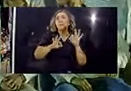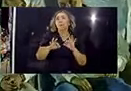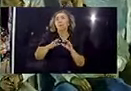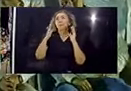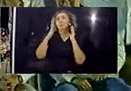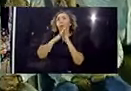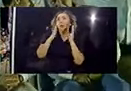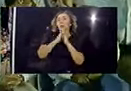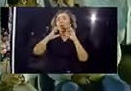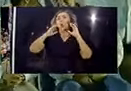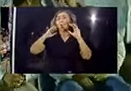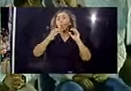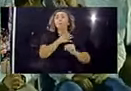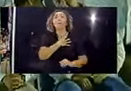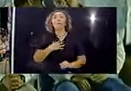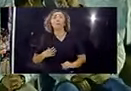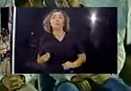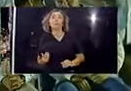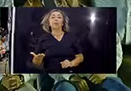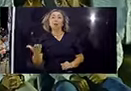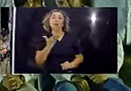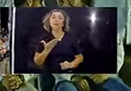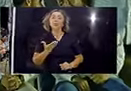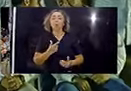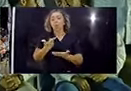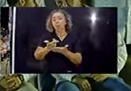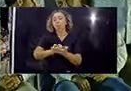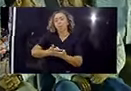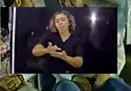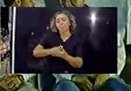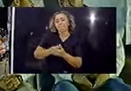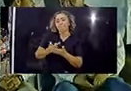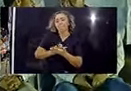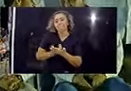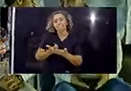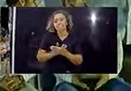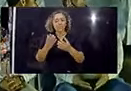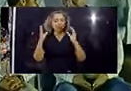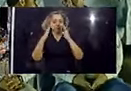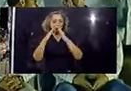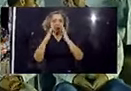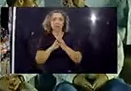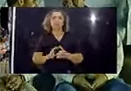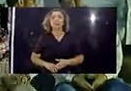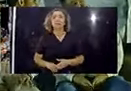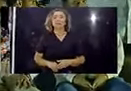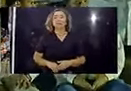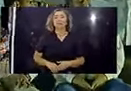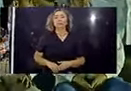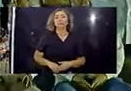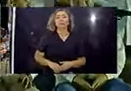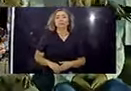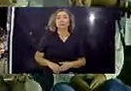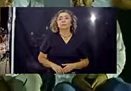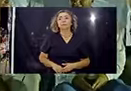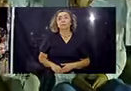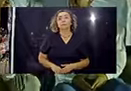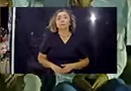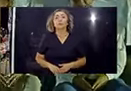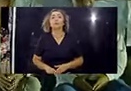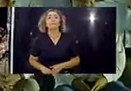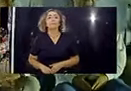hijos haciendo los quehaceres del hogar que no Debería ser así eh Debería ser compartido pero